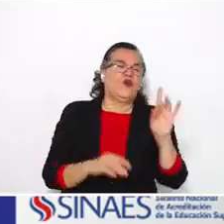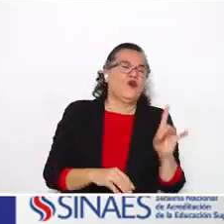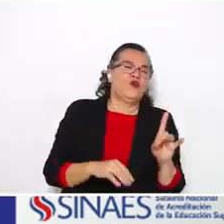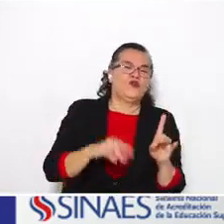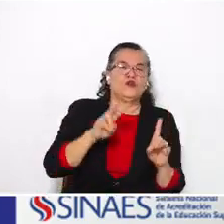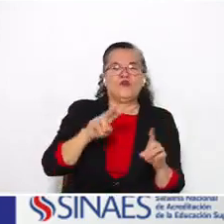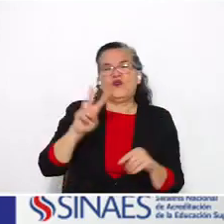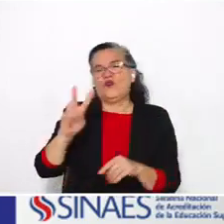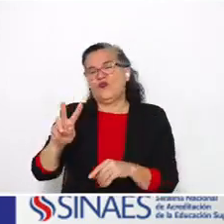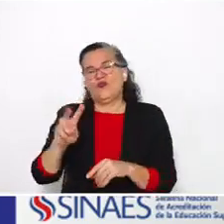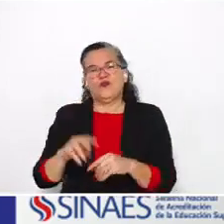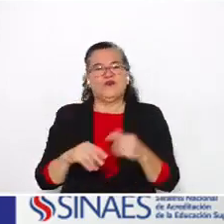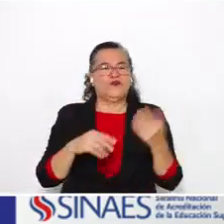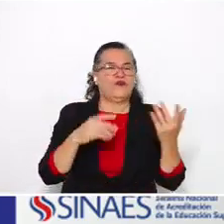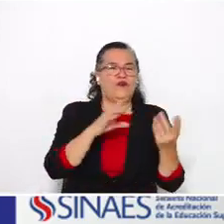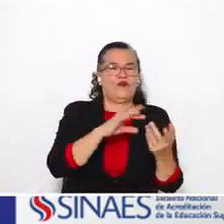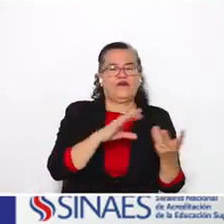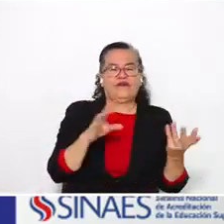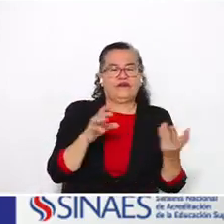y los estudiantes